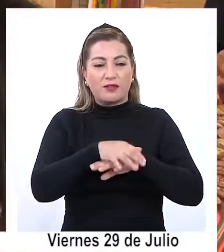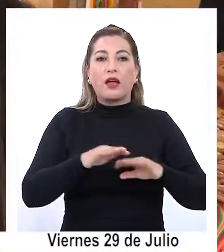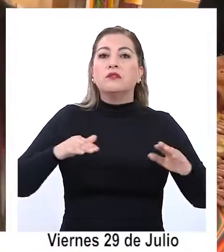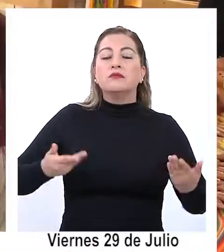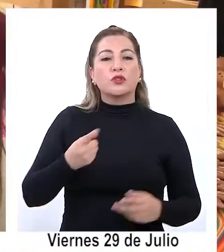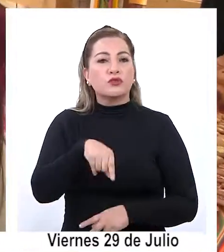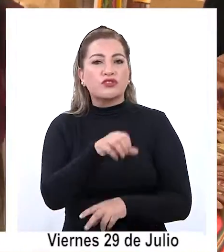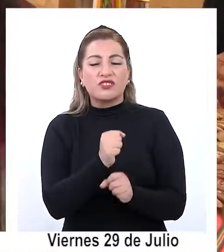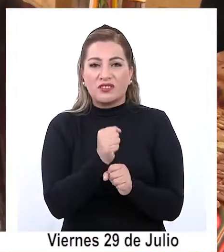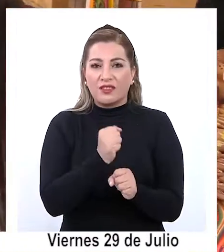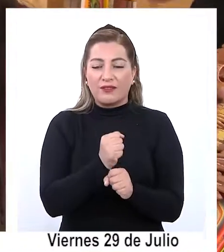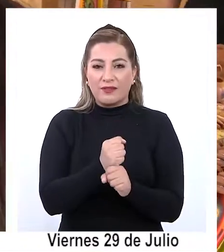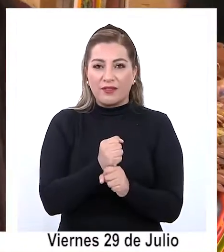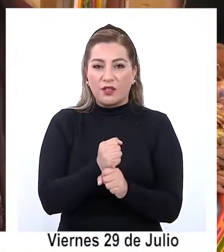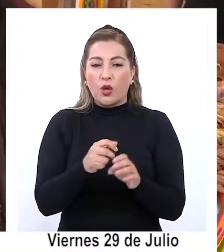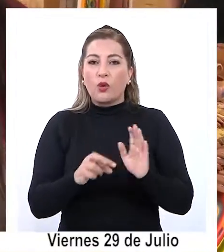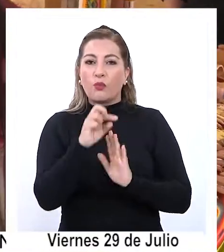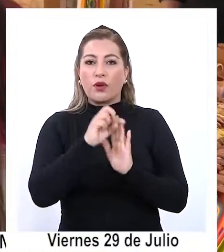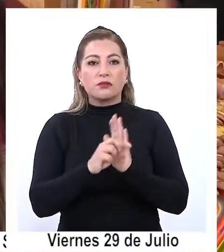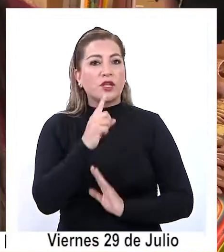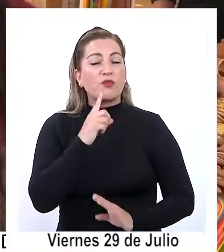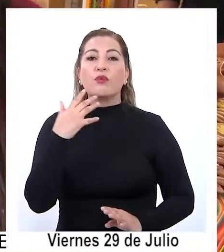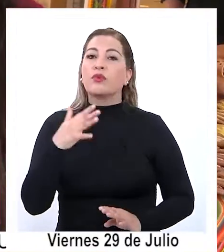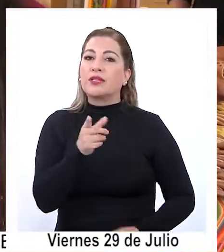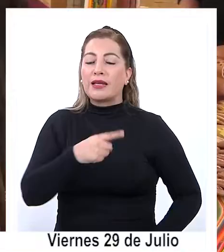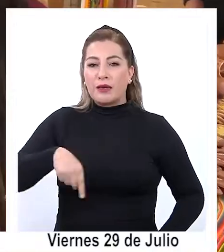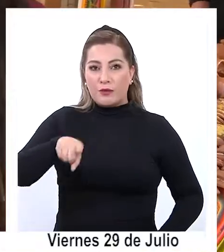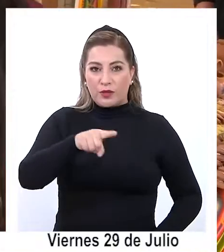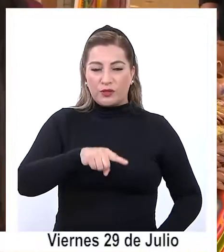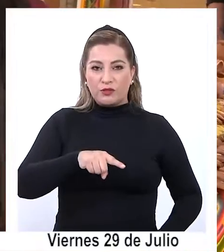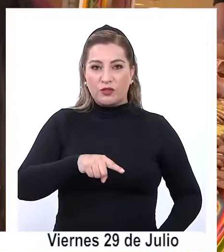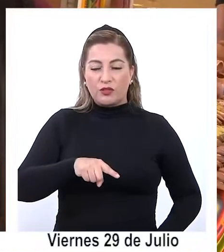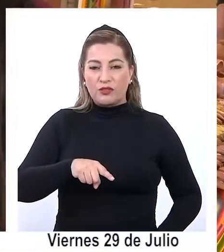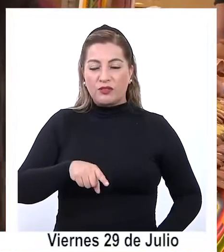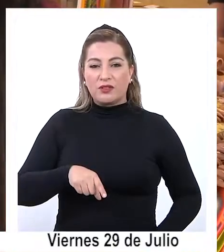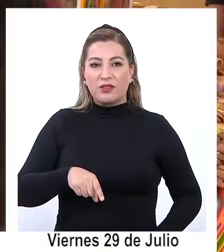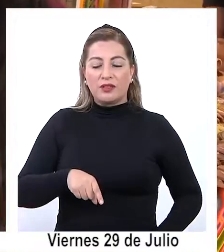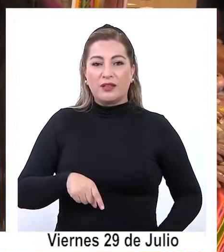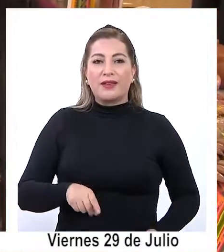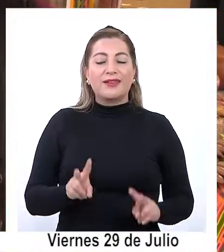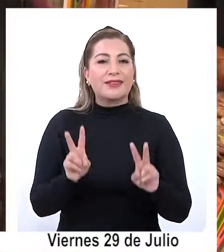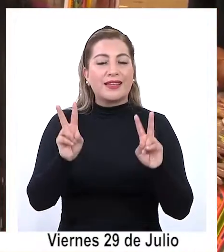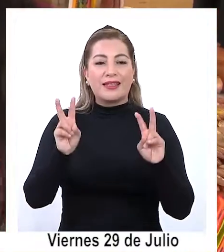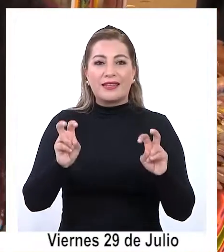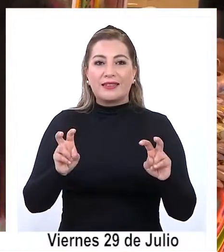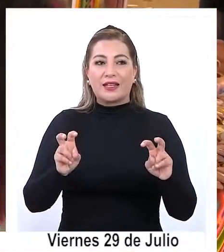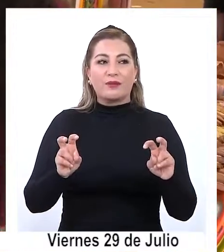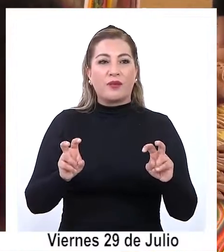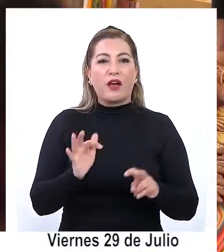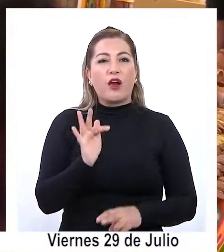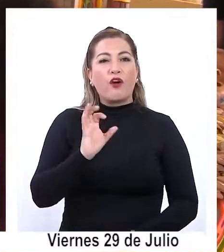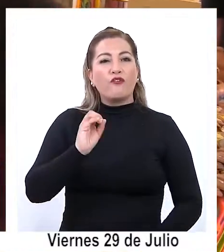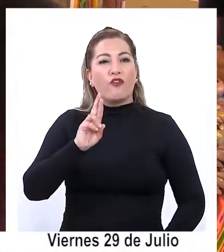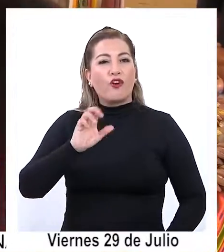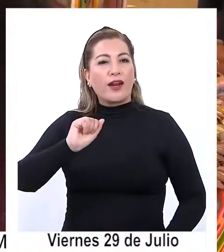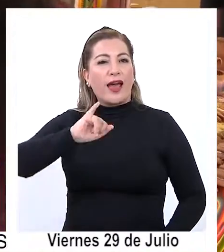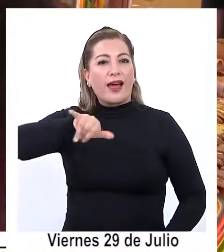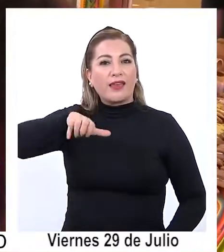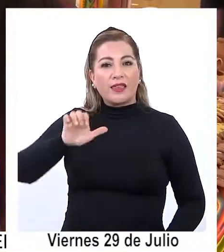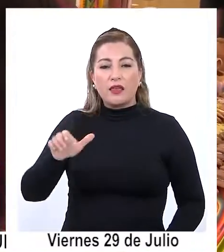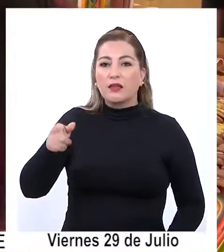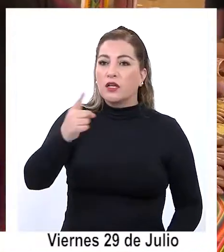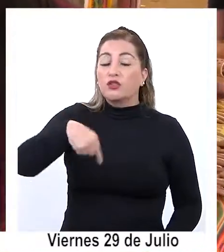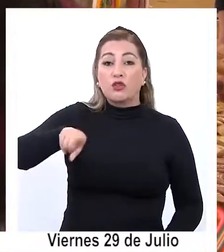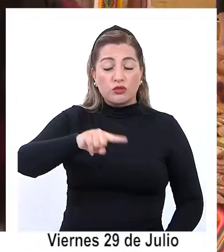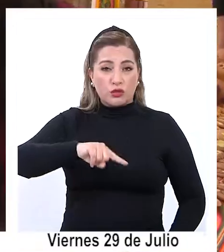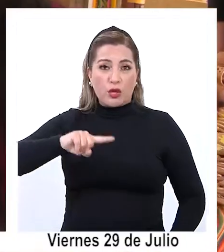momento estamos trabajando en un proyecto muy importante para nosotros como asociación, que es el tema del forraje hidropónico.